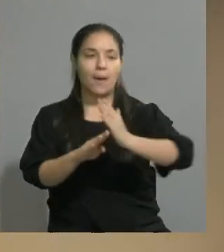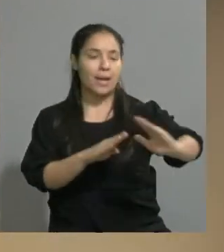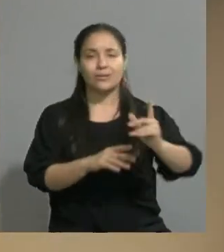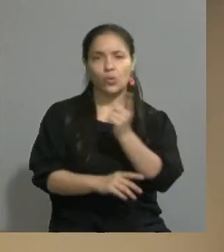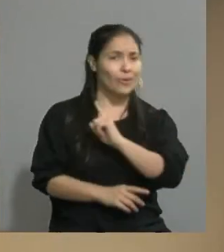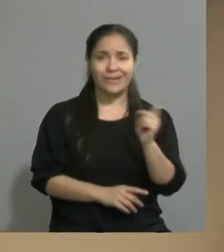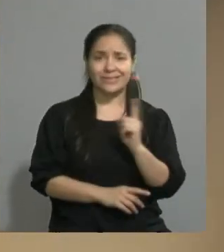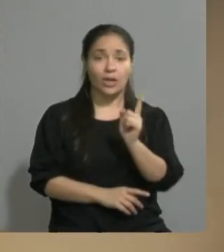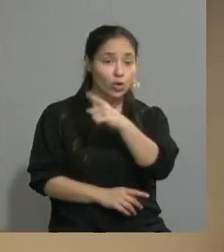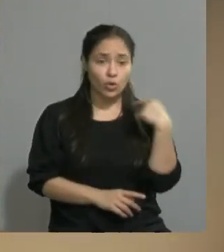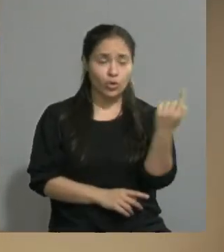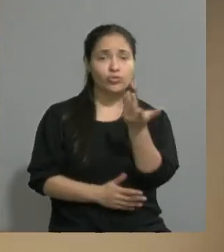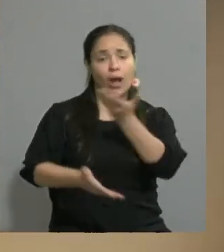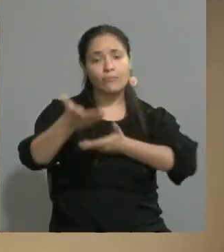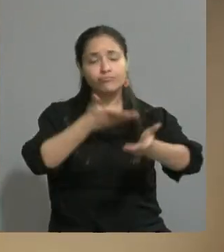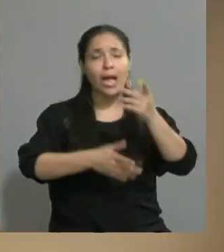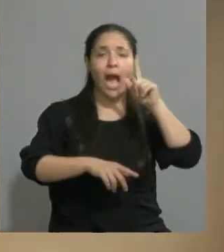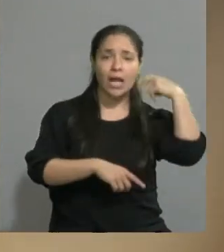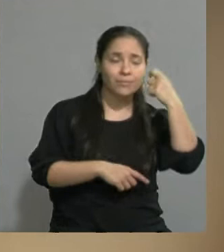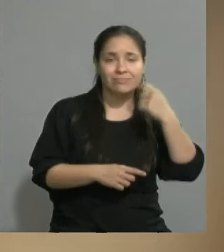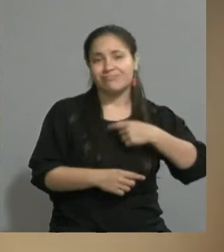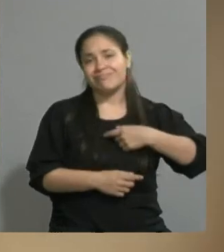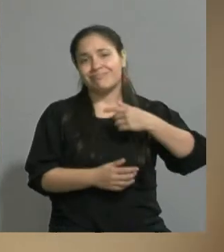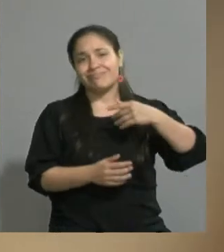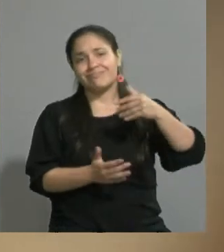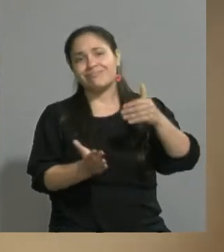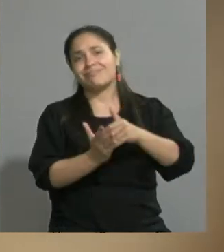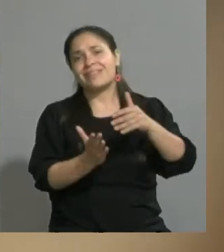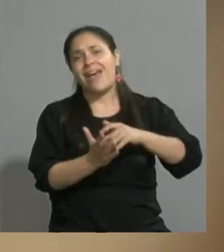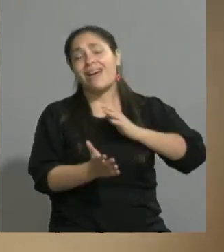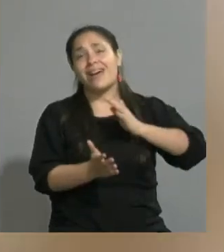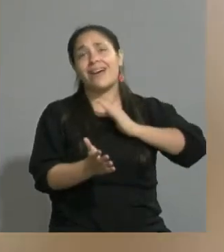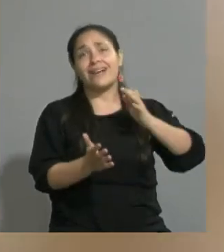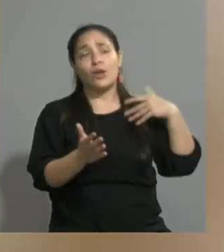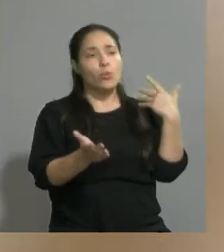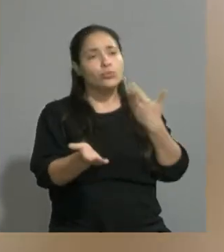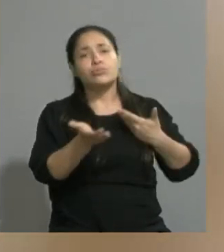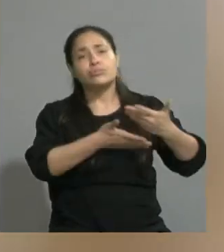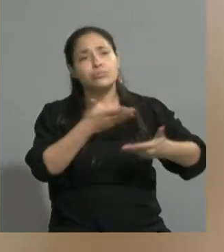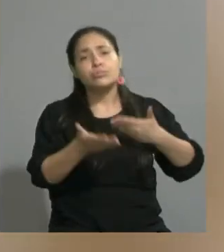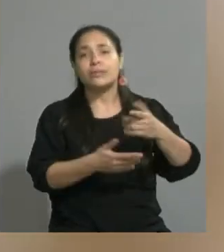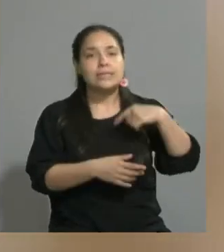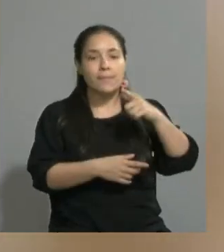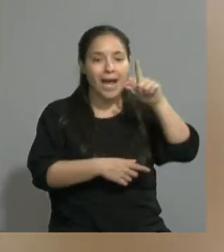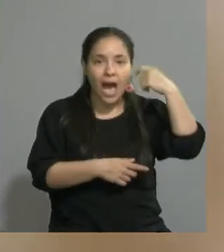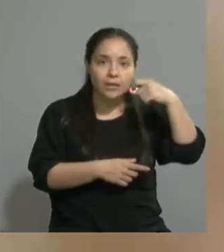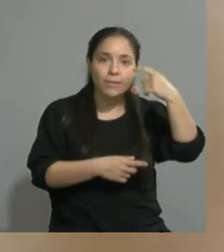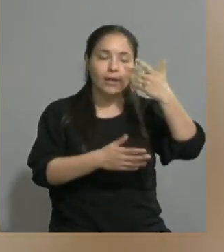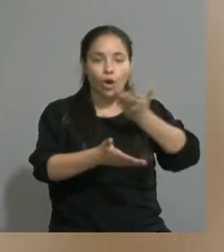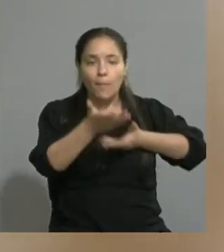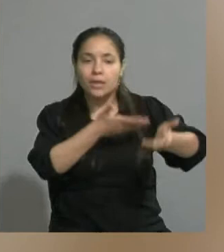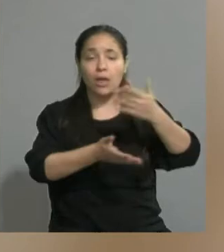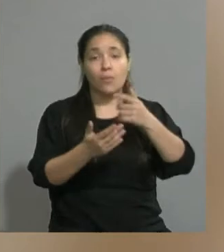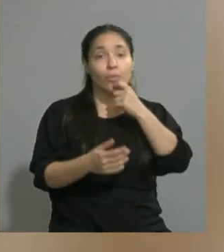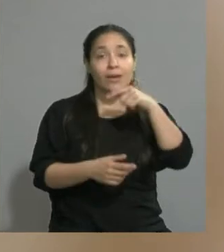con los animales todos los días y desde siempre, desde hace millones de años. Sí. ¿No es cierto? Nosotros nos podemos